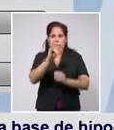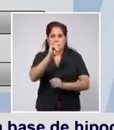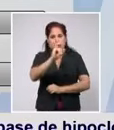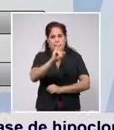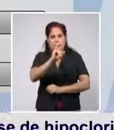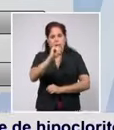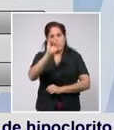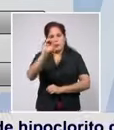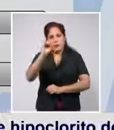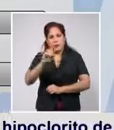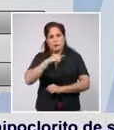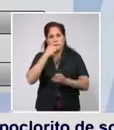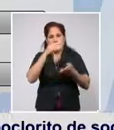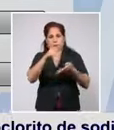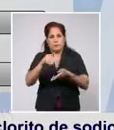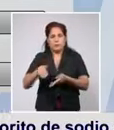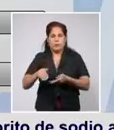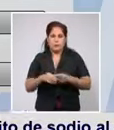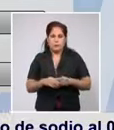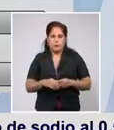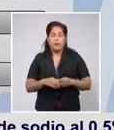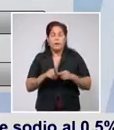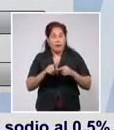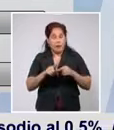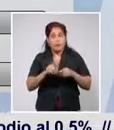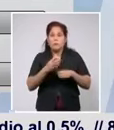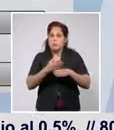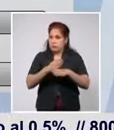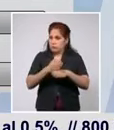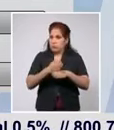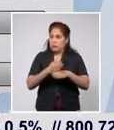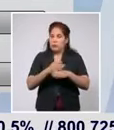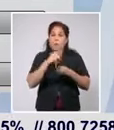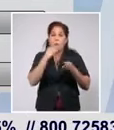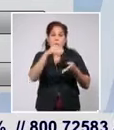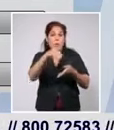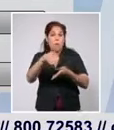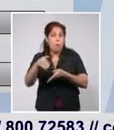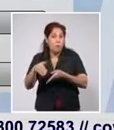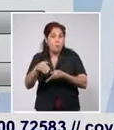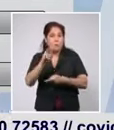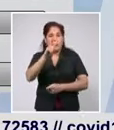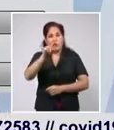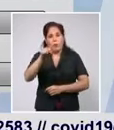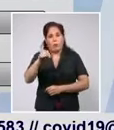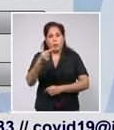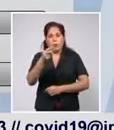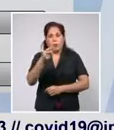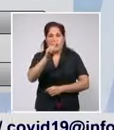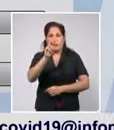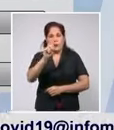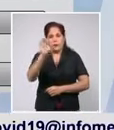2.731.660 fallecidos. Eso, como ya habíamos dicho, da una letalidad del